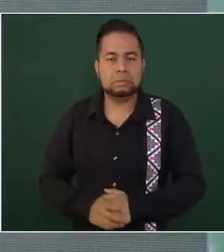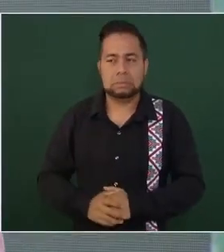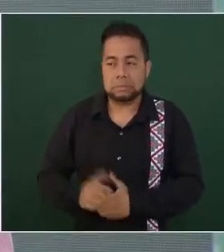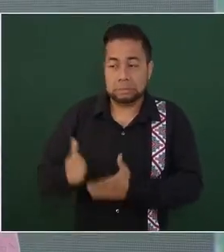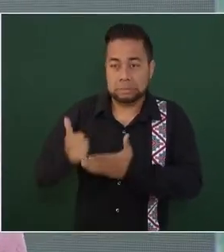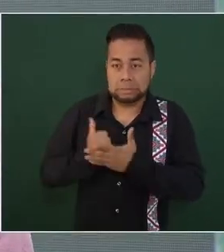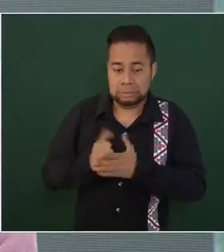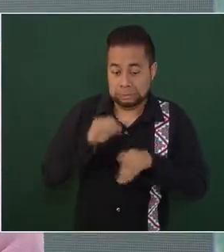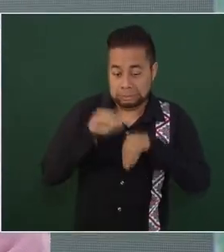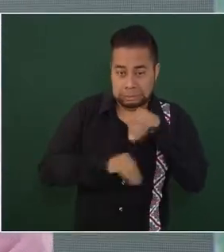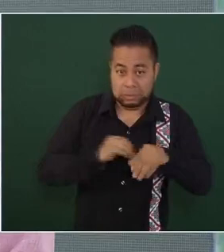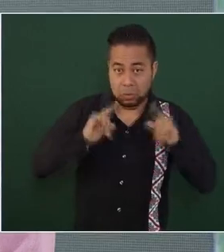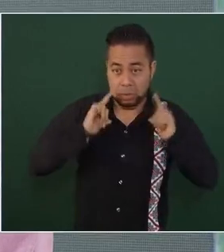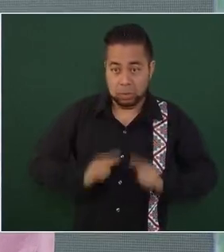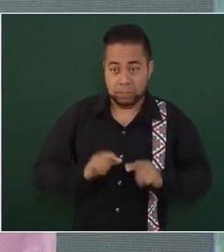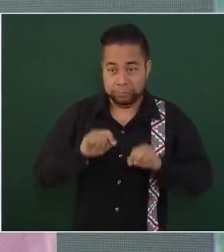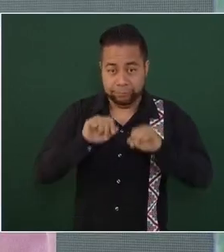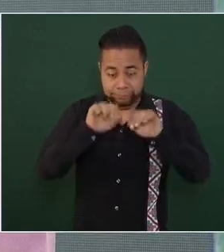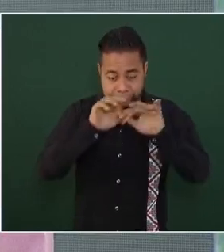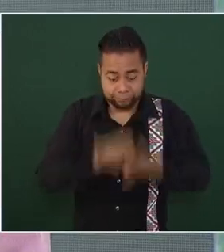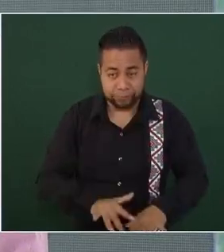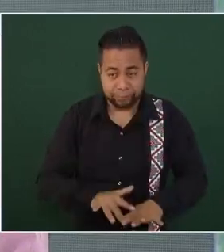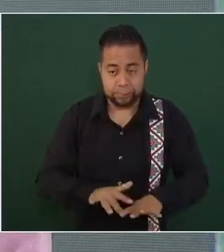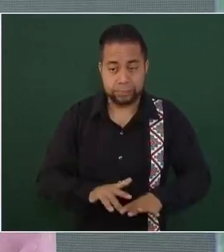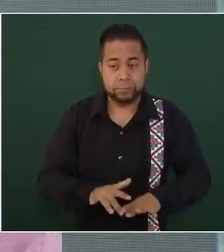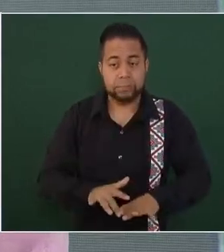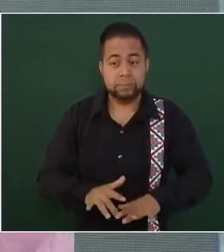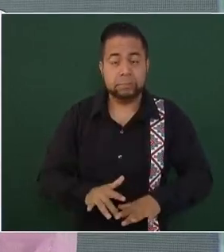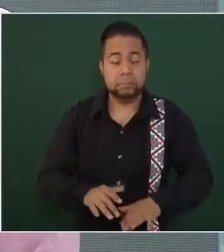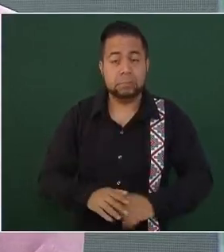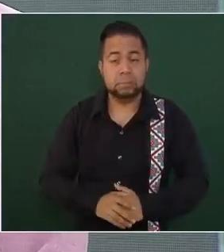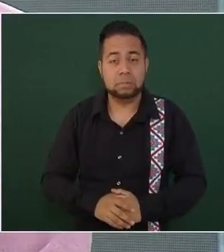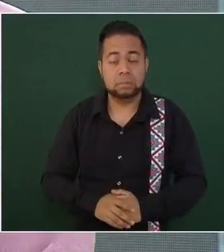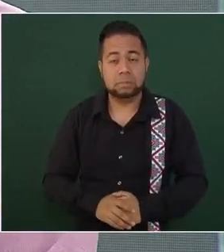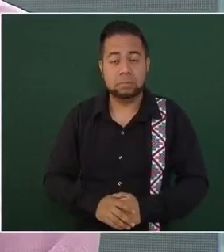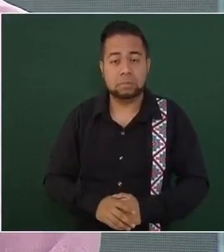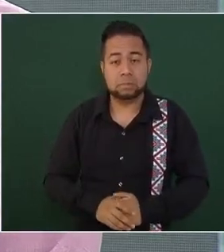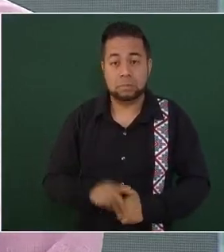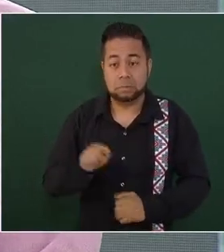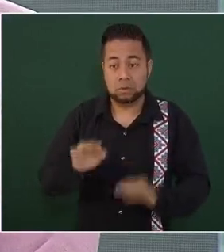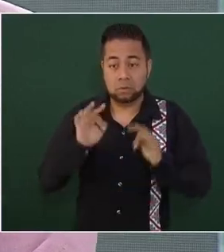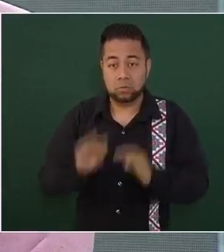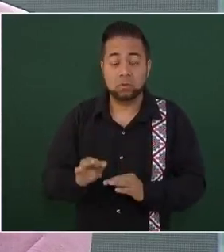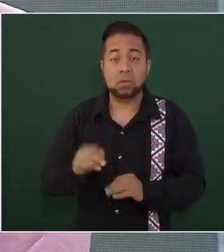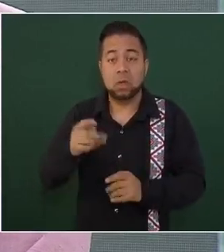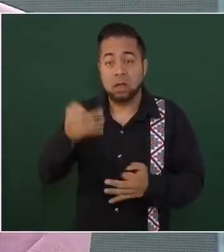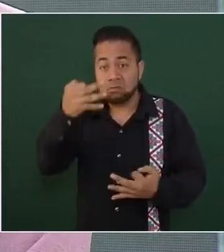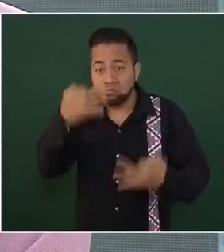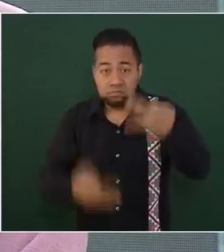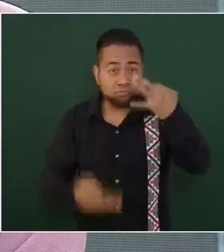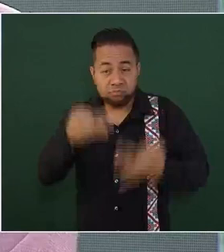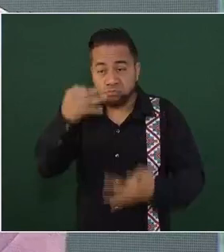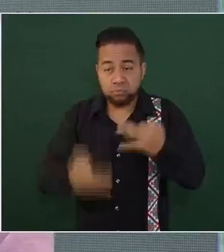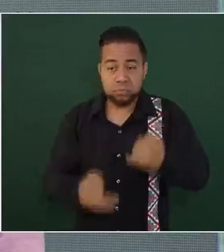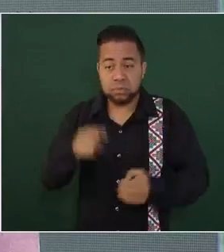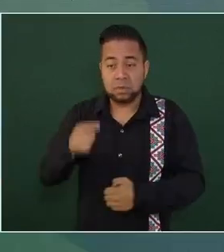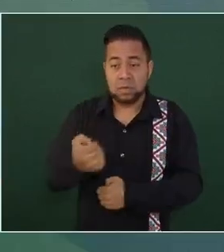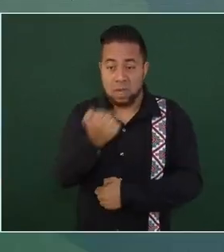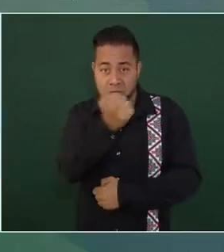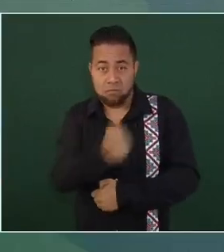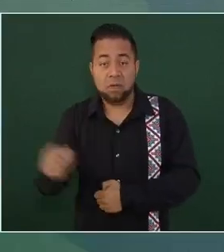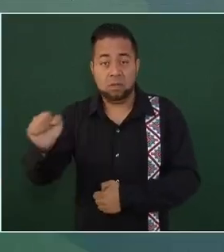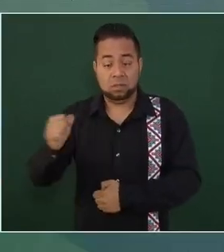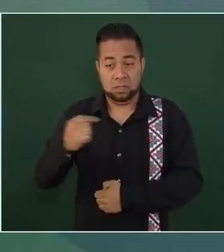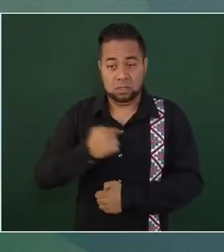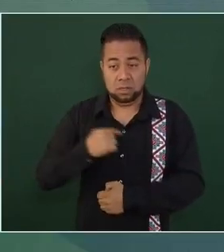del poder judicial y llegó hasta la corte donde me ordenaban